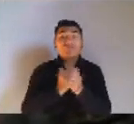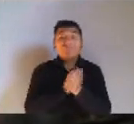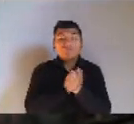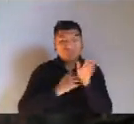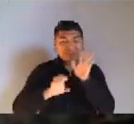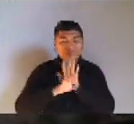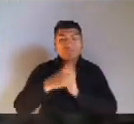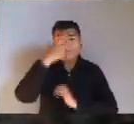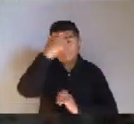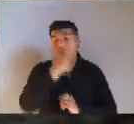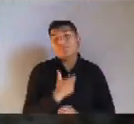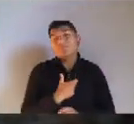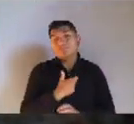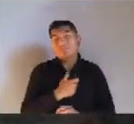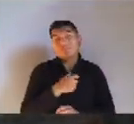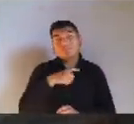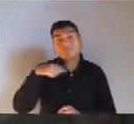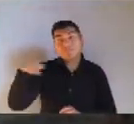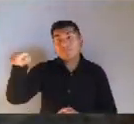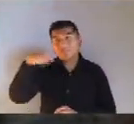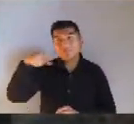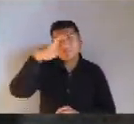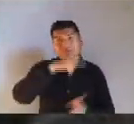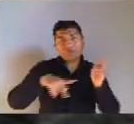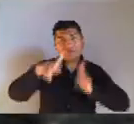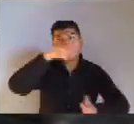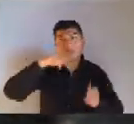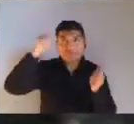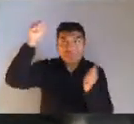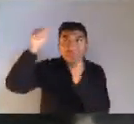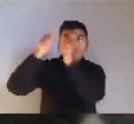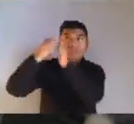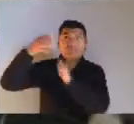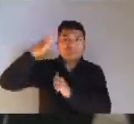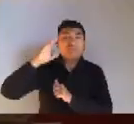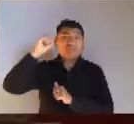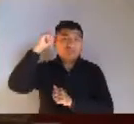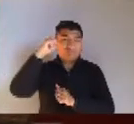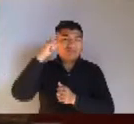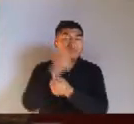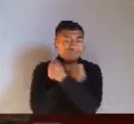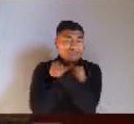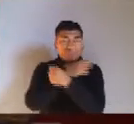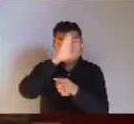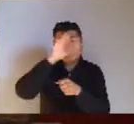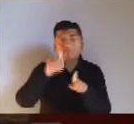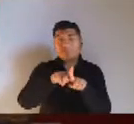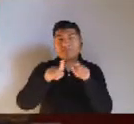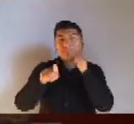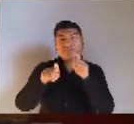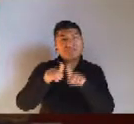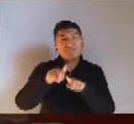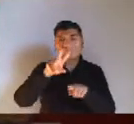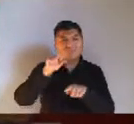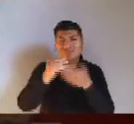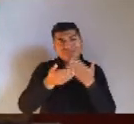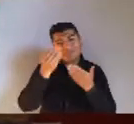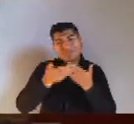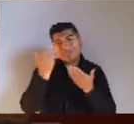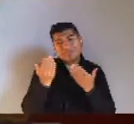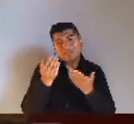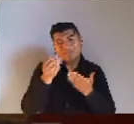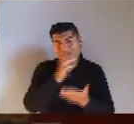ejemplo, para que estas personas vuelvan a Dios. Queridos hermanos, no es fácil. Por eso